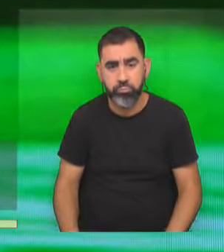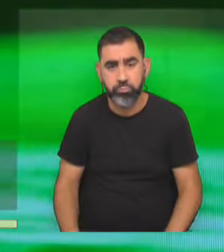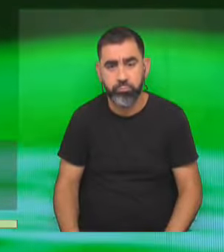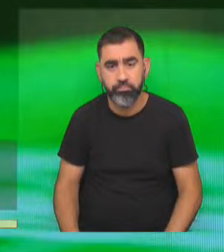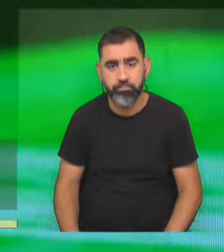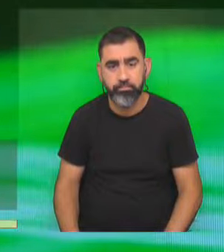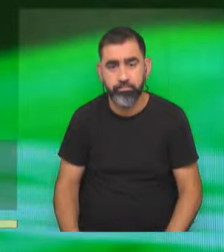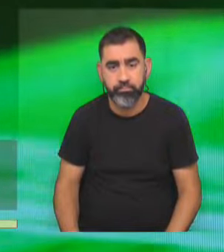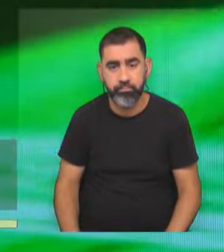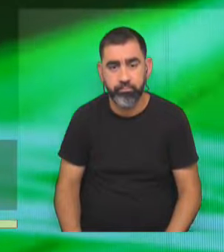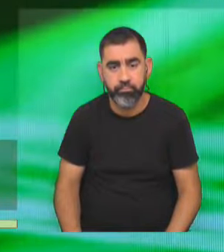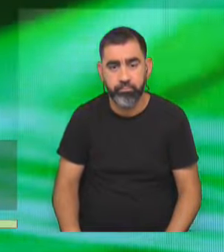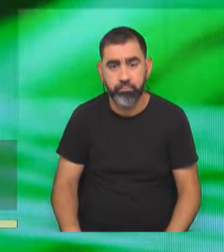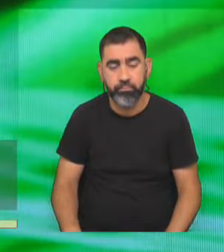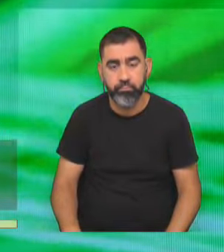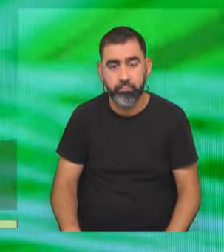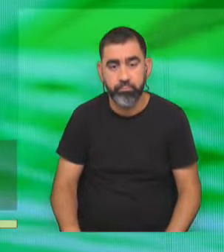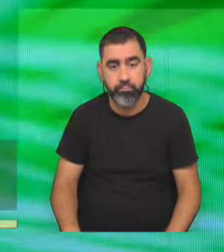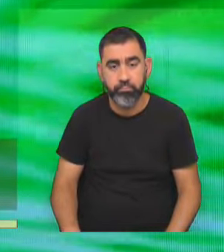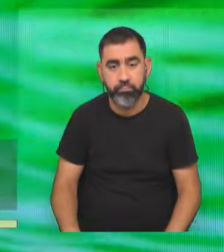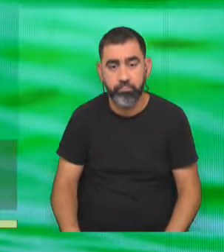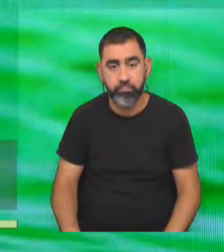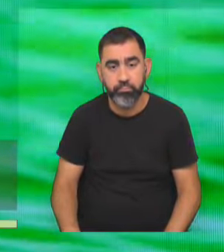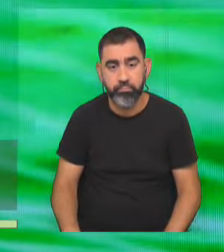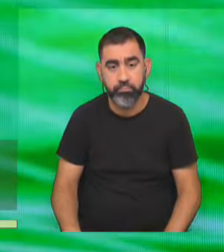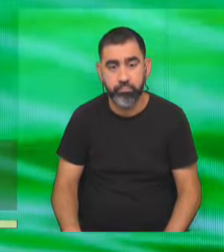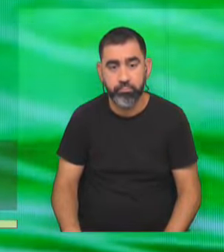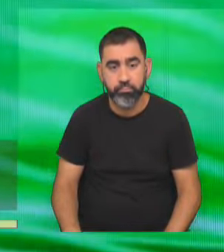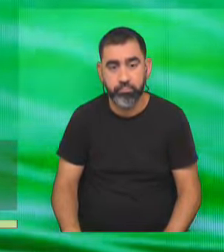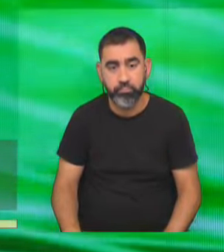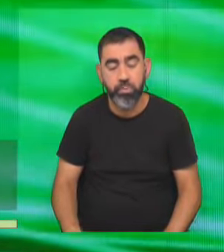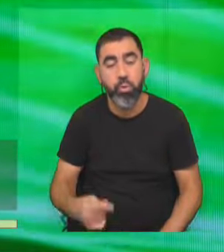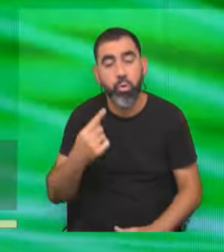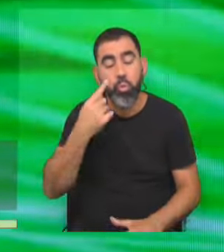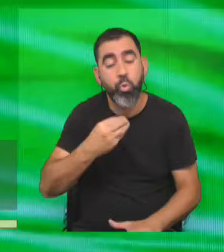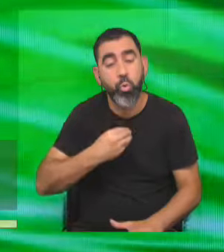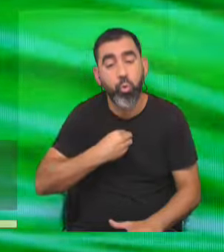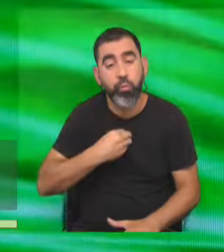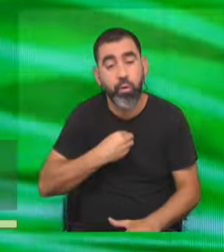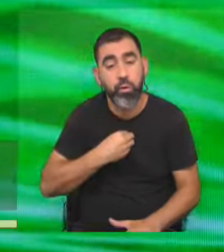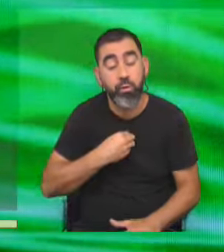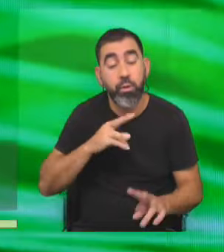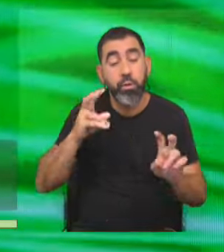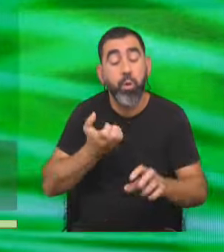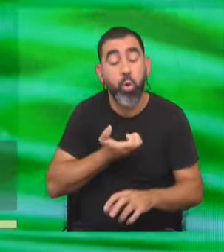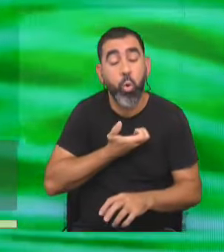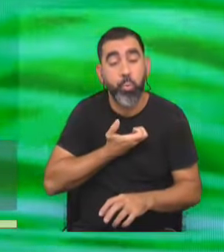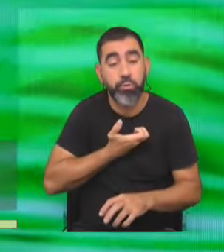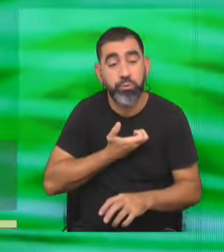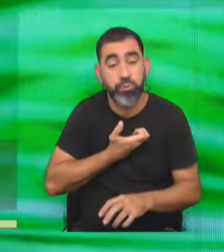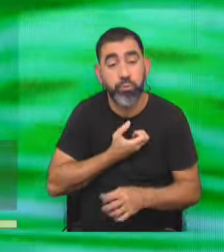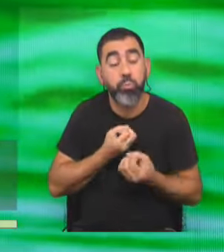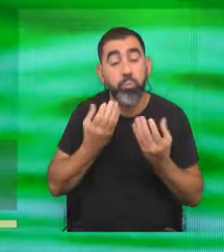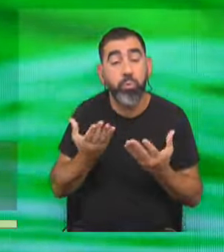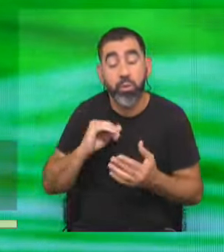bueno ciertamente que por eso decía el indicador más confiable es el homicidio por